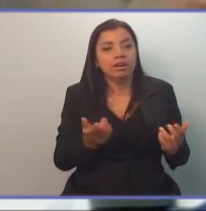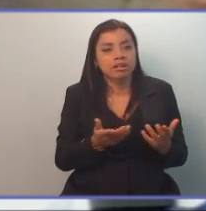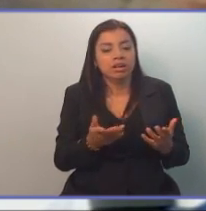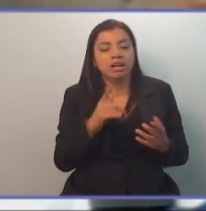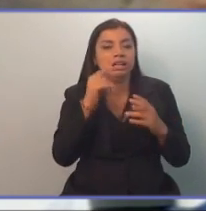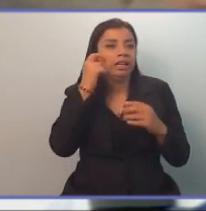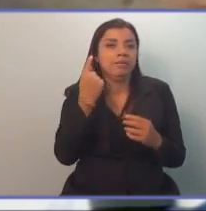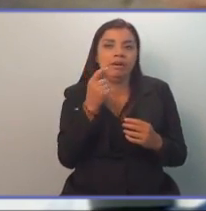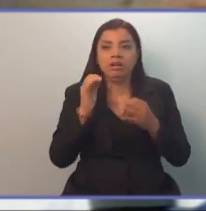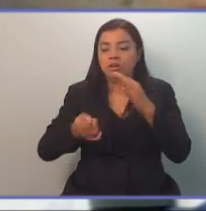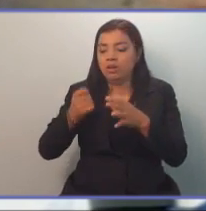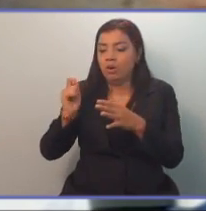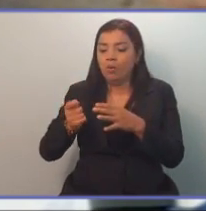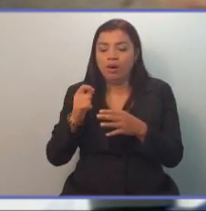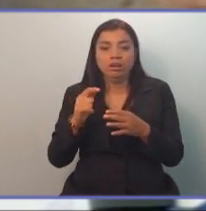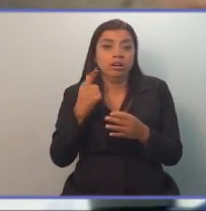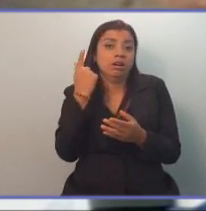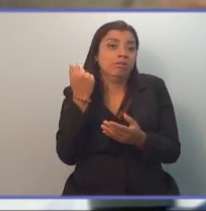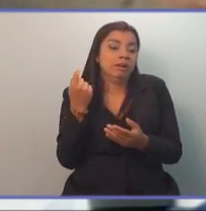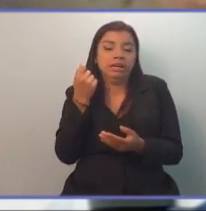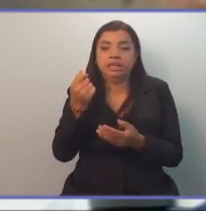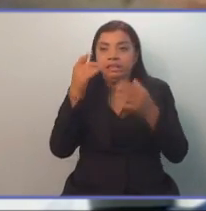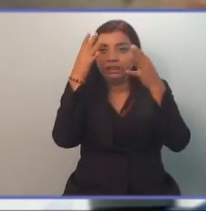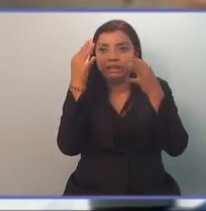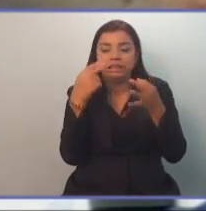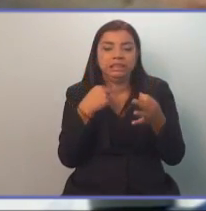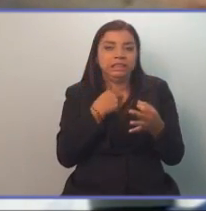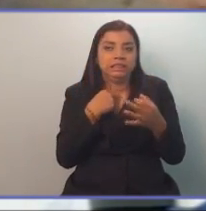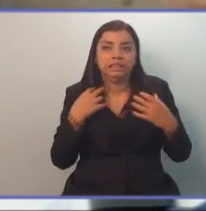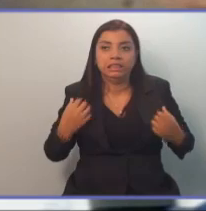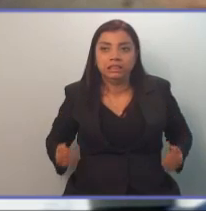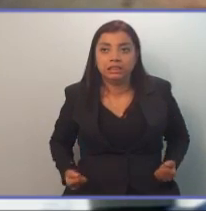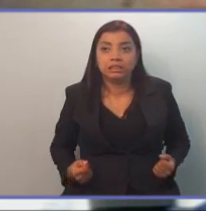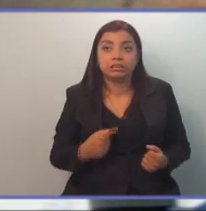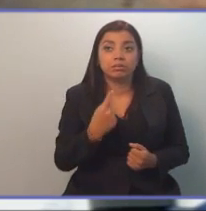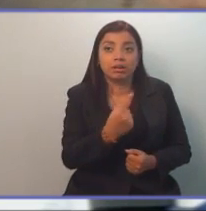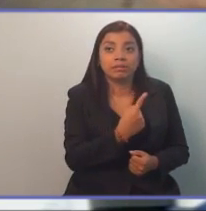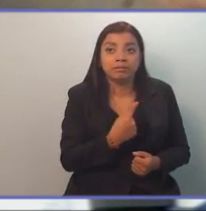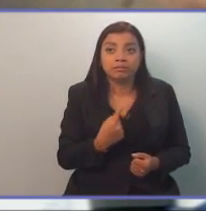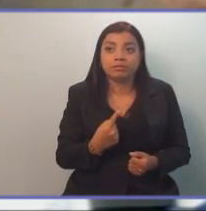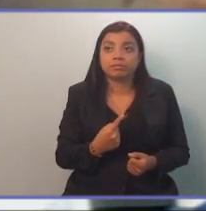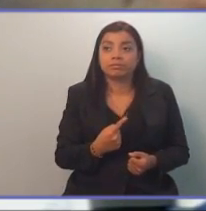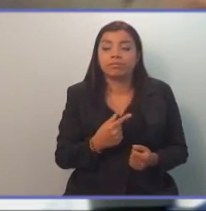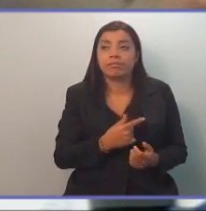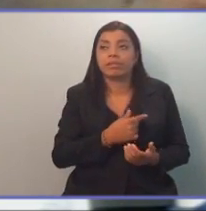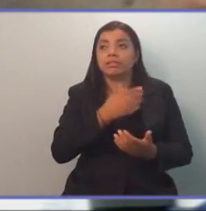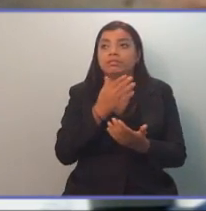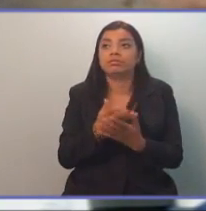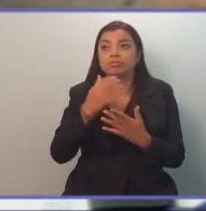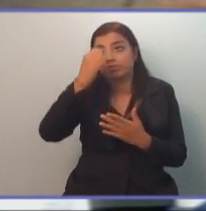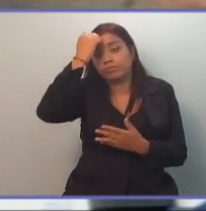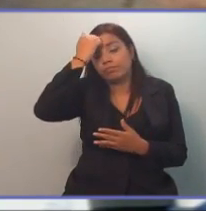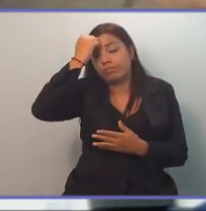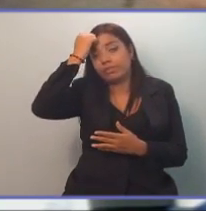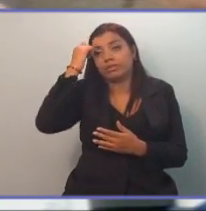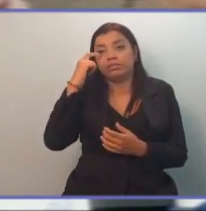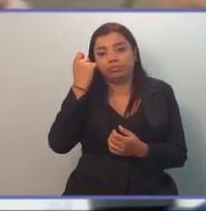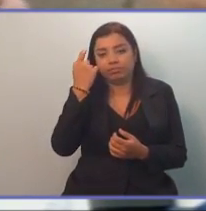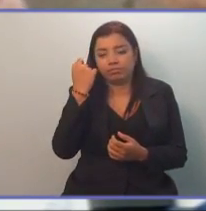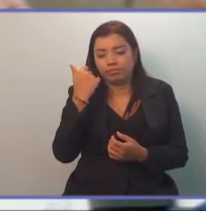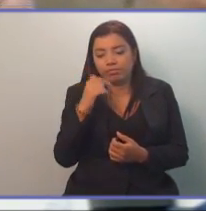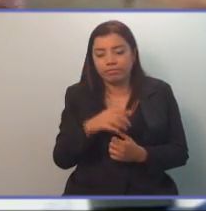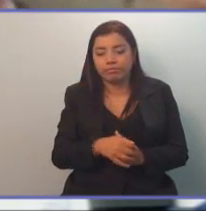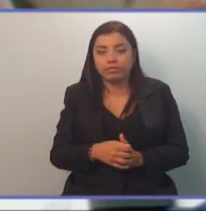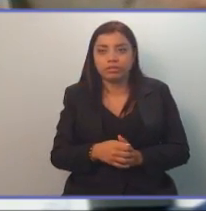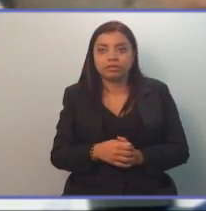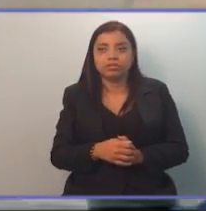ese tipo de malas inversiones para el gobierno, pero muy buena inversión para la persona que lo adquiere? No sé si me doy a entender con la